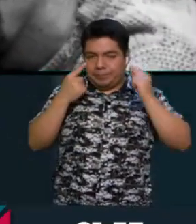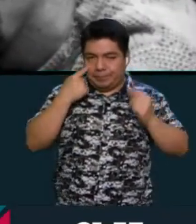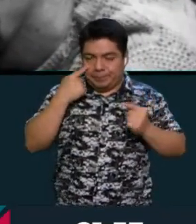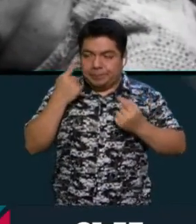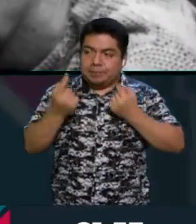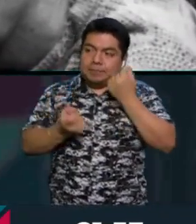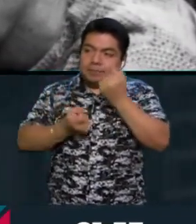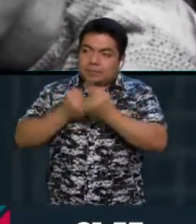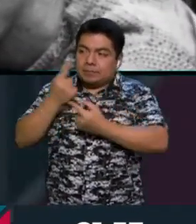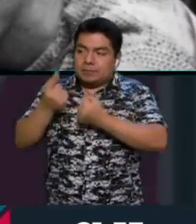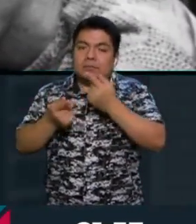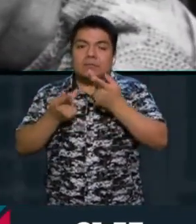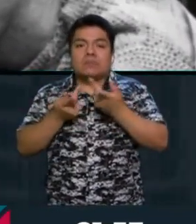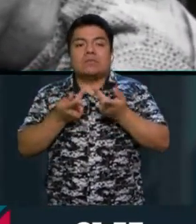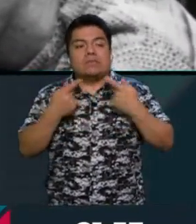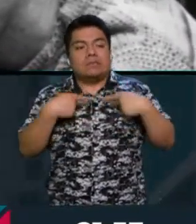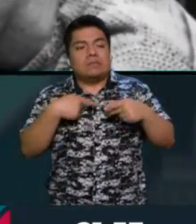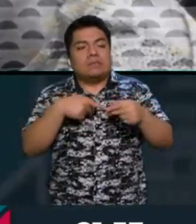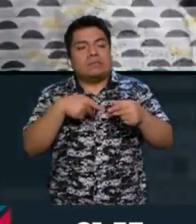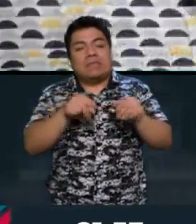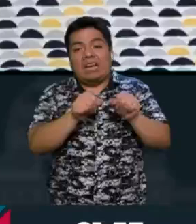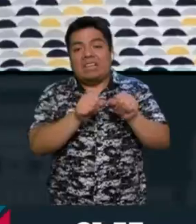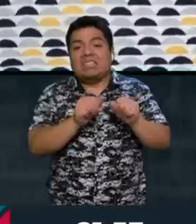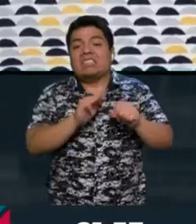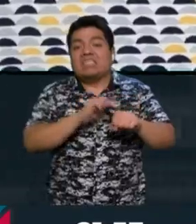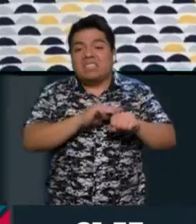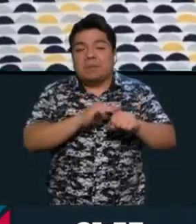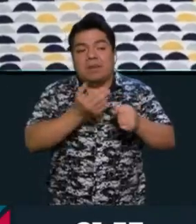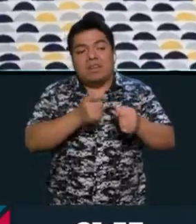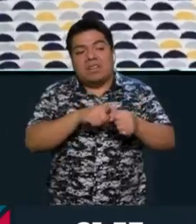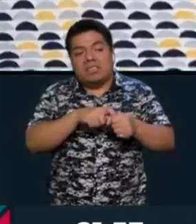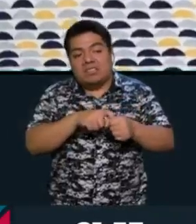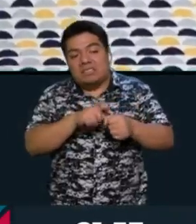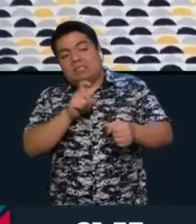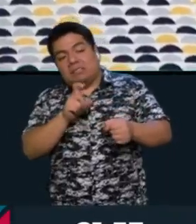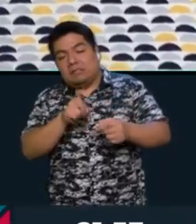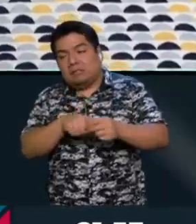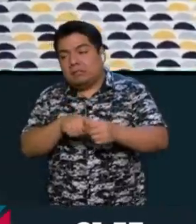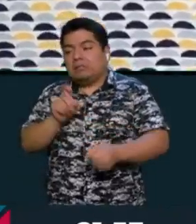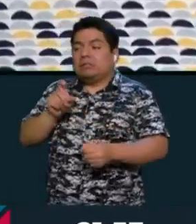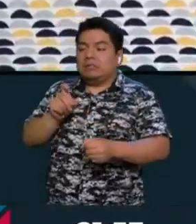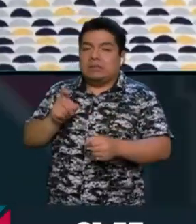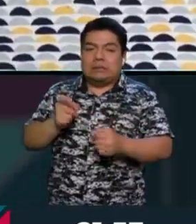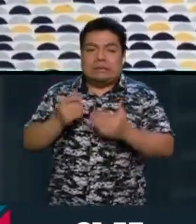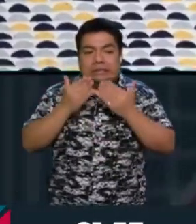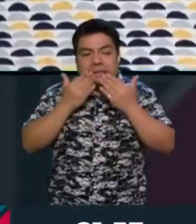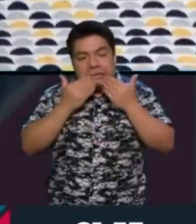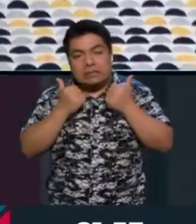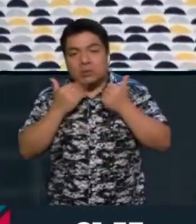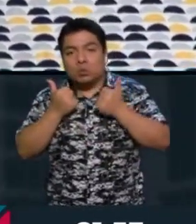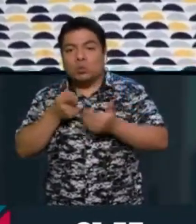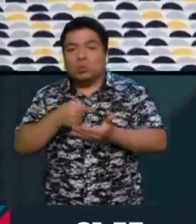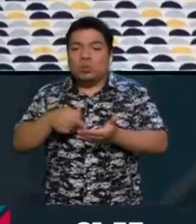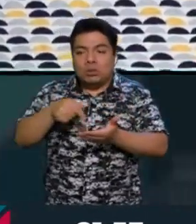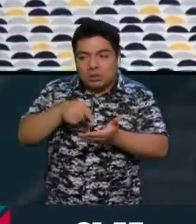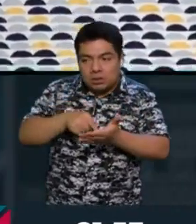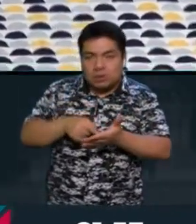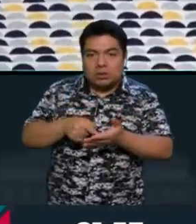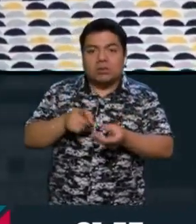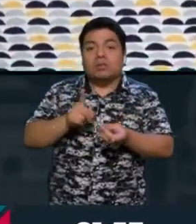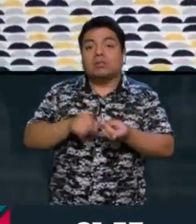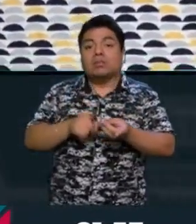sistema? Con estos personajes que no encuentran su lugar en el mundo perfecto, entre comillas, de esta realidad.